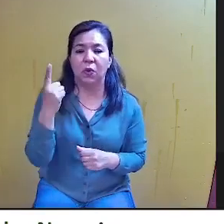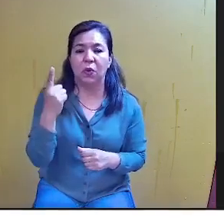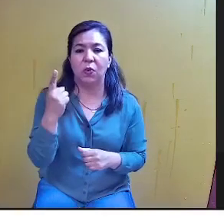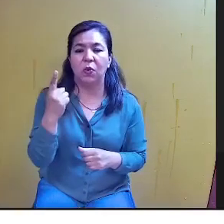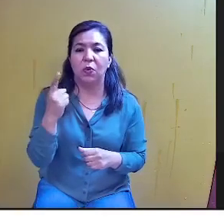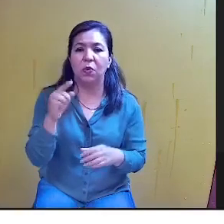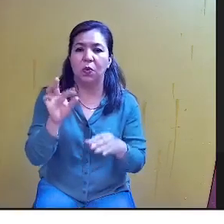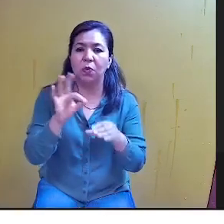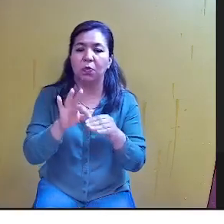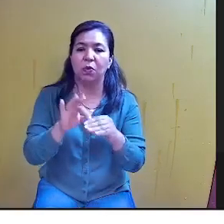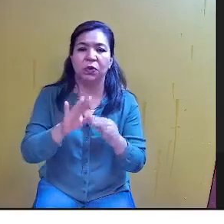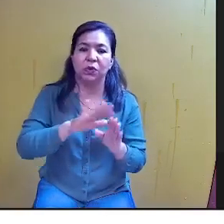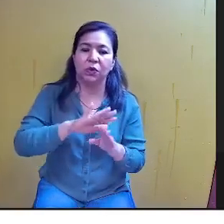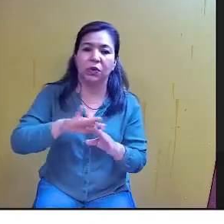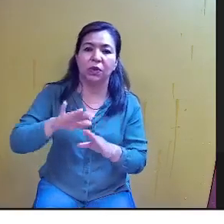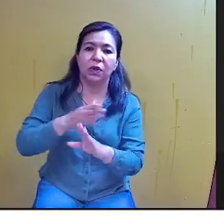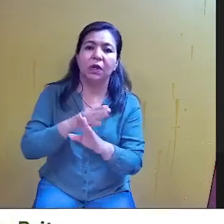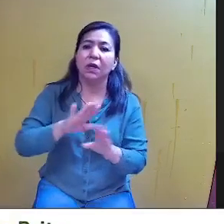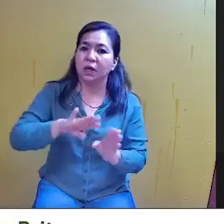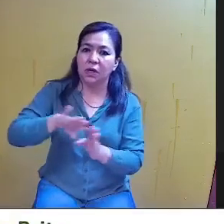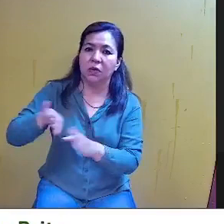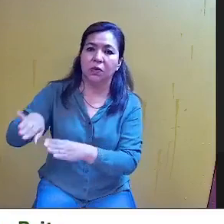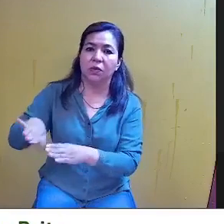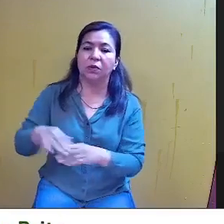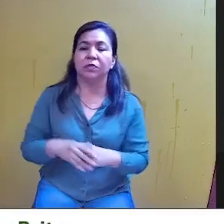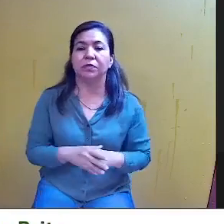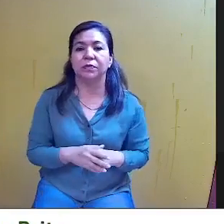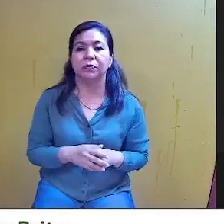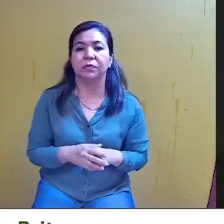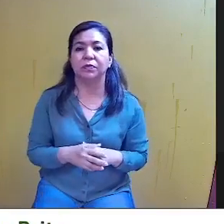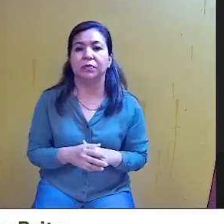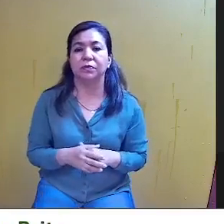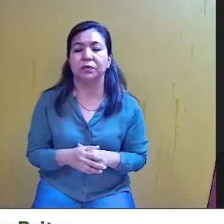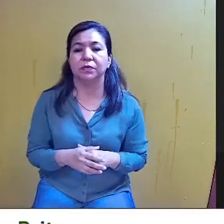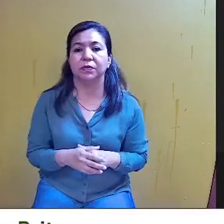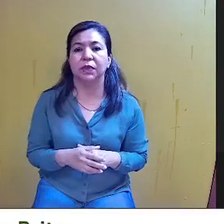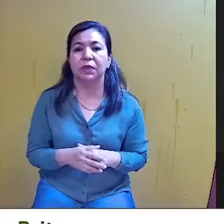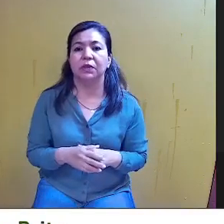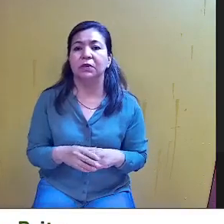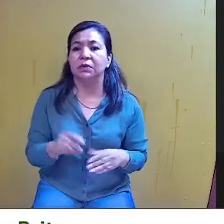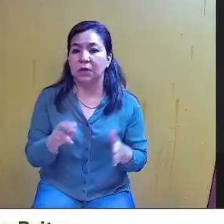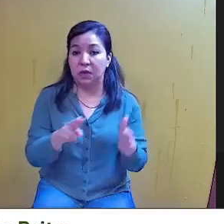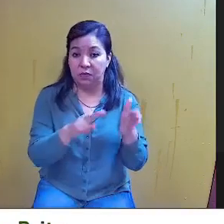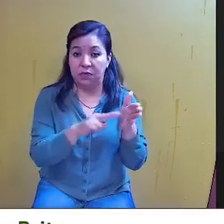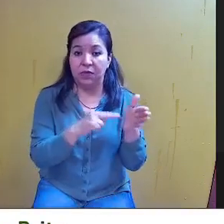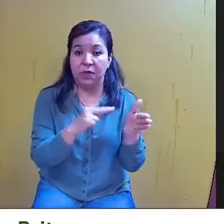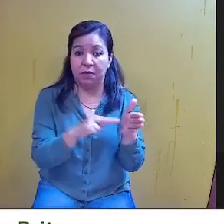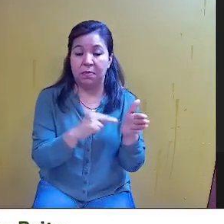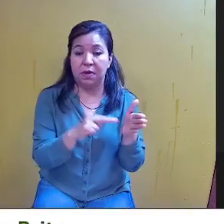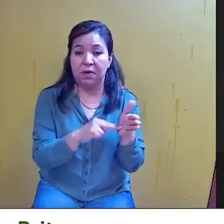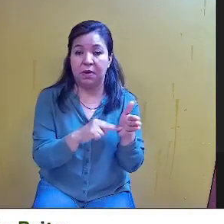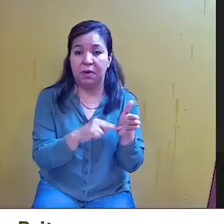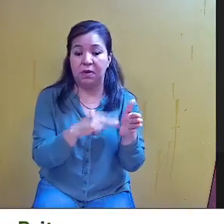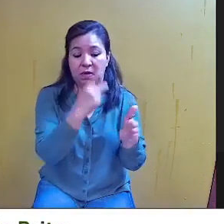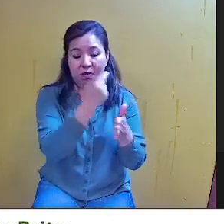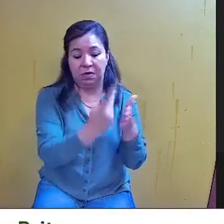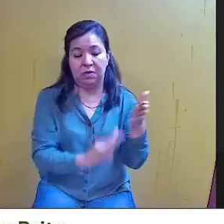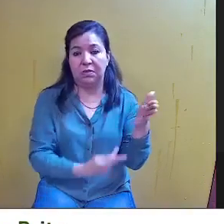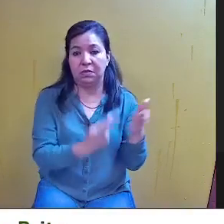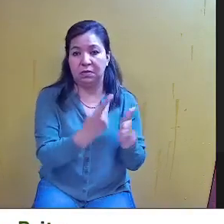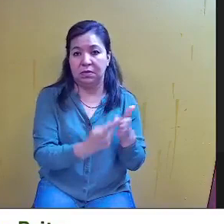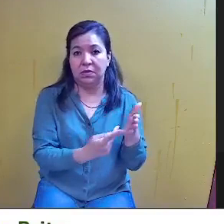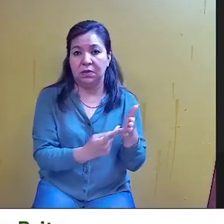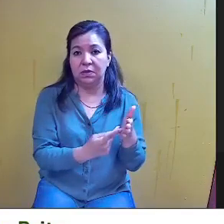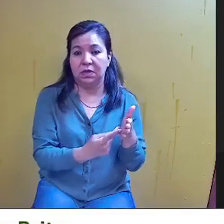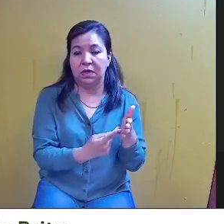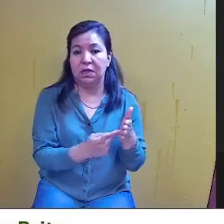Salgado. Muchas gracias, señor secretario. En consecuencia, sírvase recabar las firmas a la conclusión de la presente